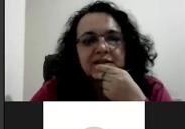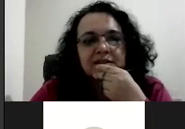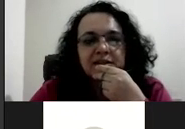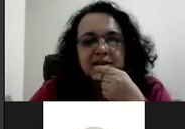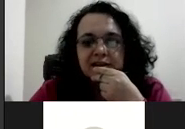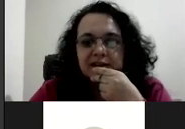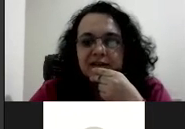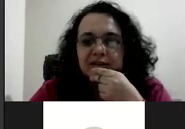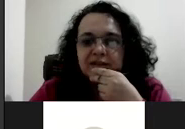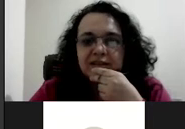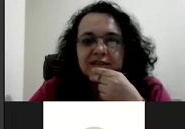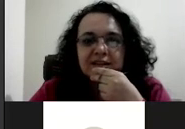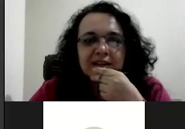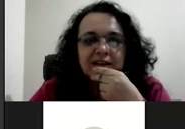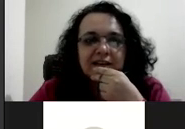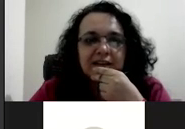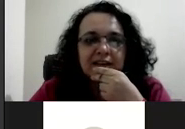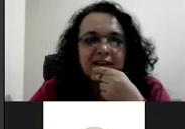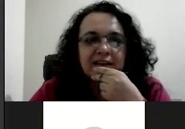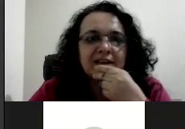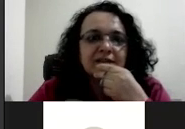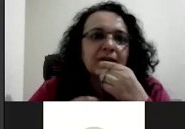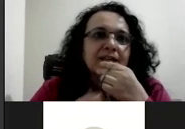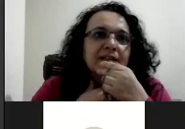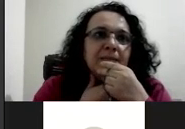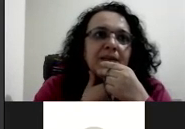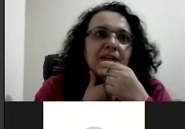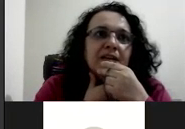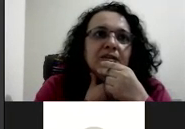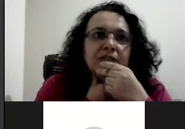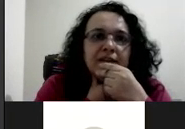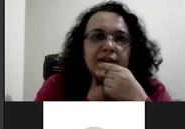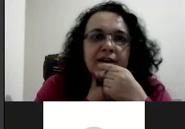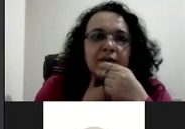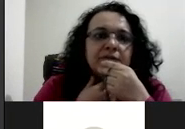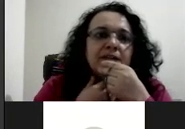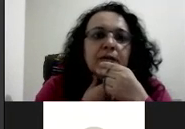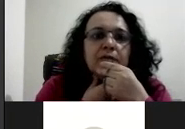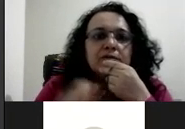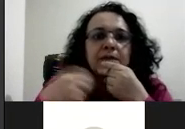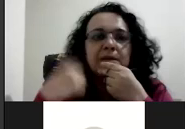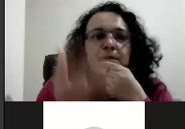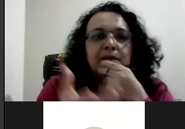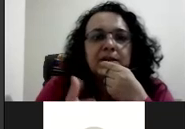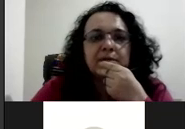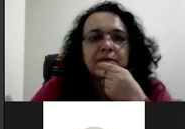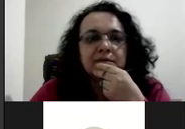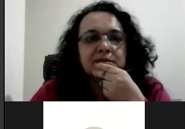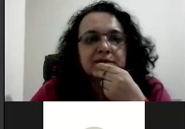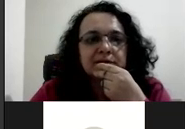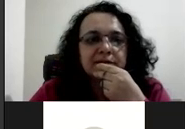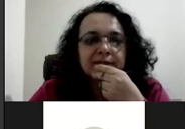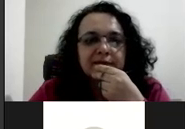ellas. Entonces eso hace también que yo no tenga obstáculos para proyectar mi